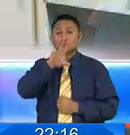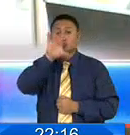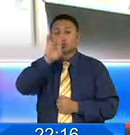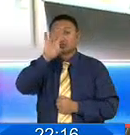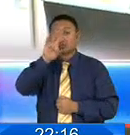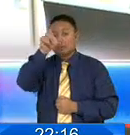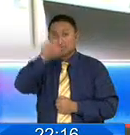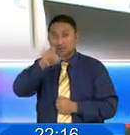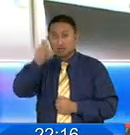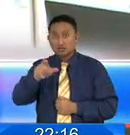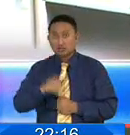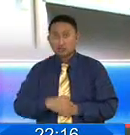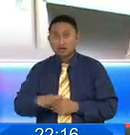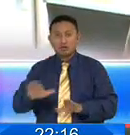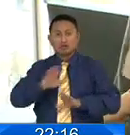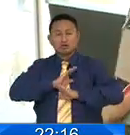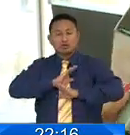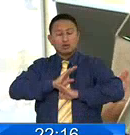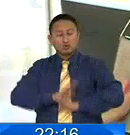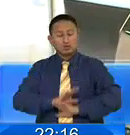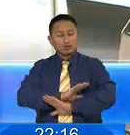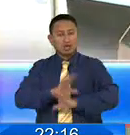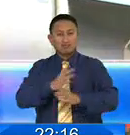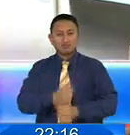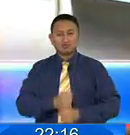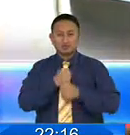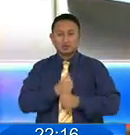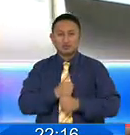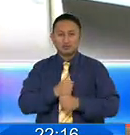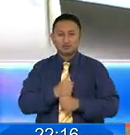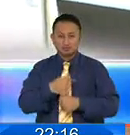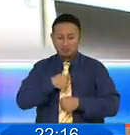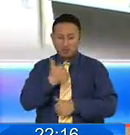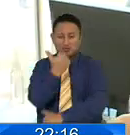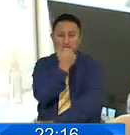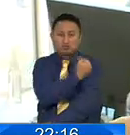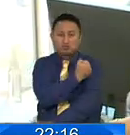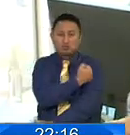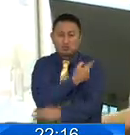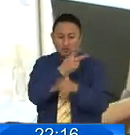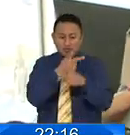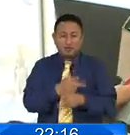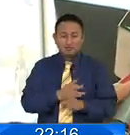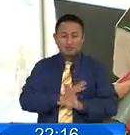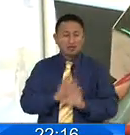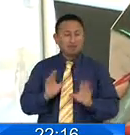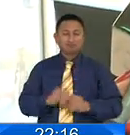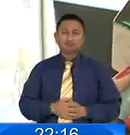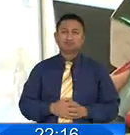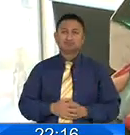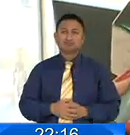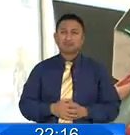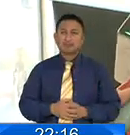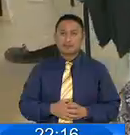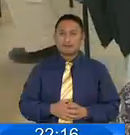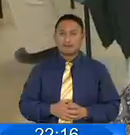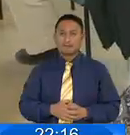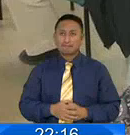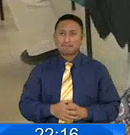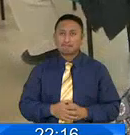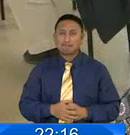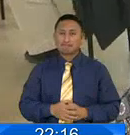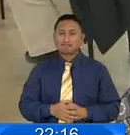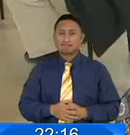Voy satisfecho, ¿no? Voy seguro, ya estoy protegido, ¿no? De la pandemia. En Quito